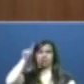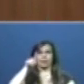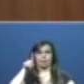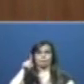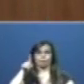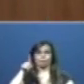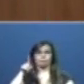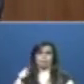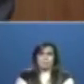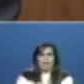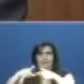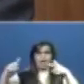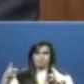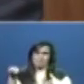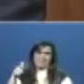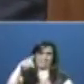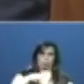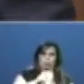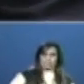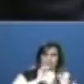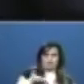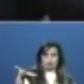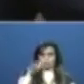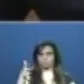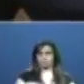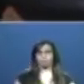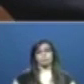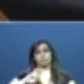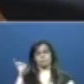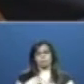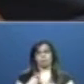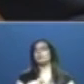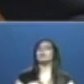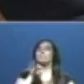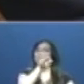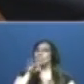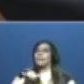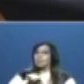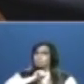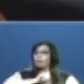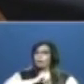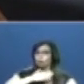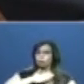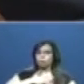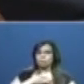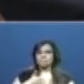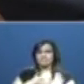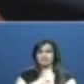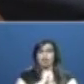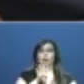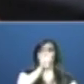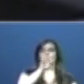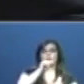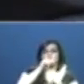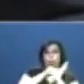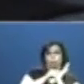aumentos similares al nuestro dos que nuestra tasa de paro es 4 puntos y medio inferior a la